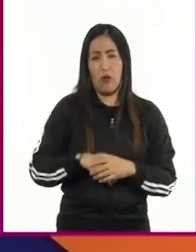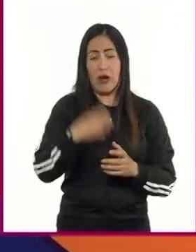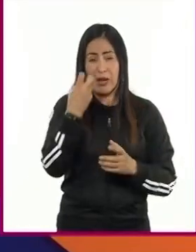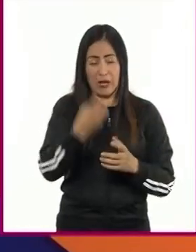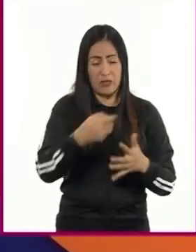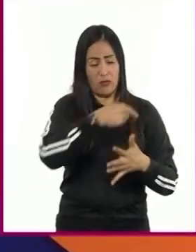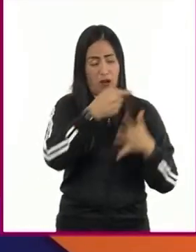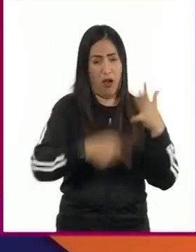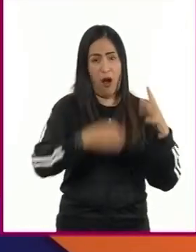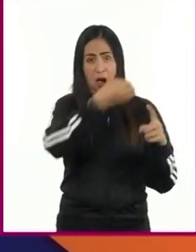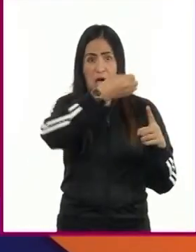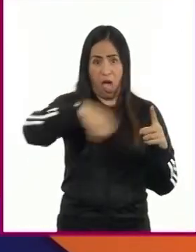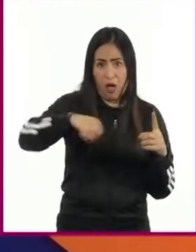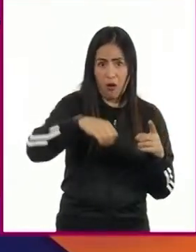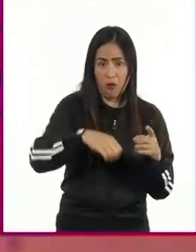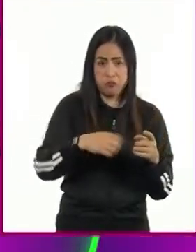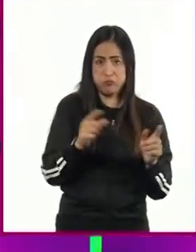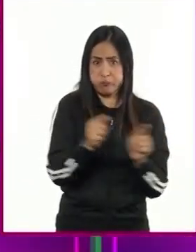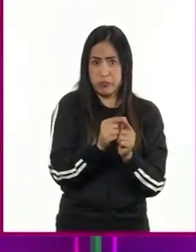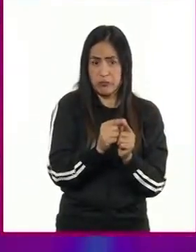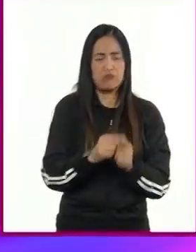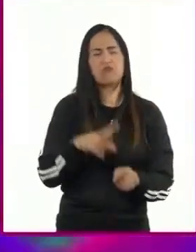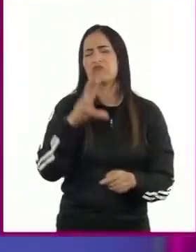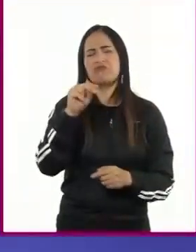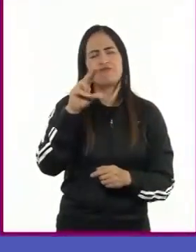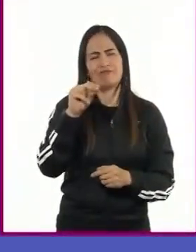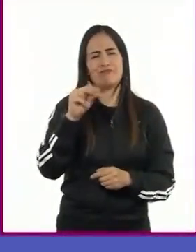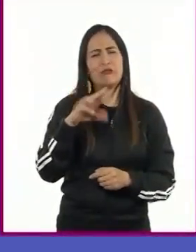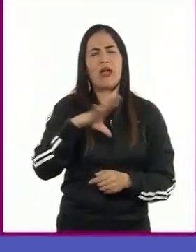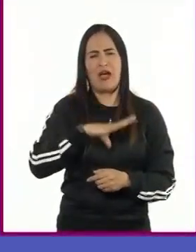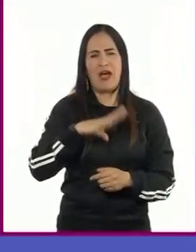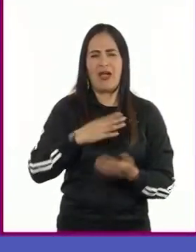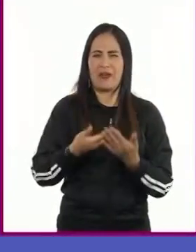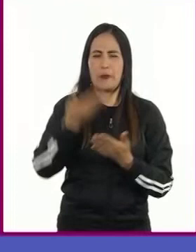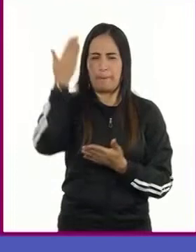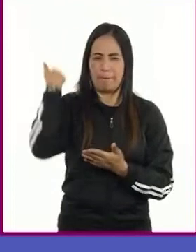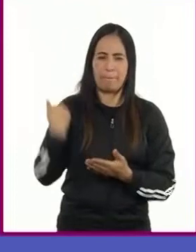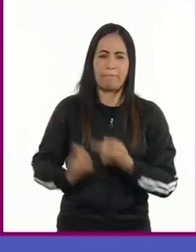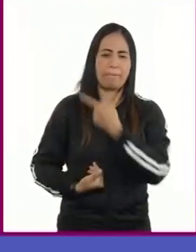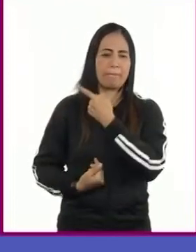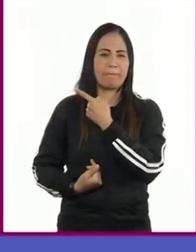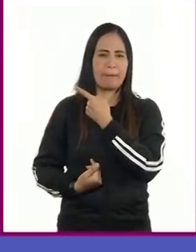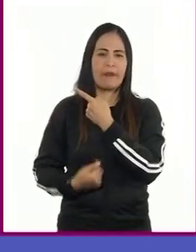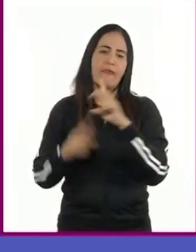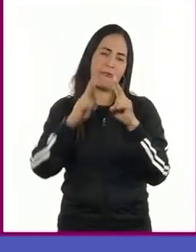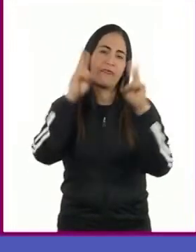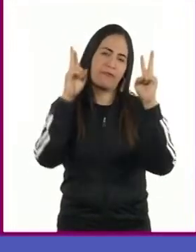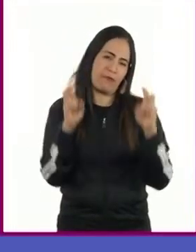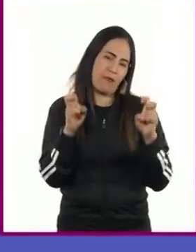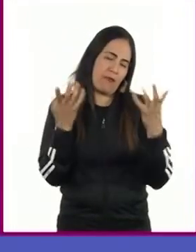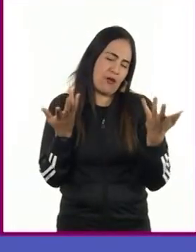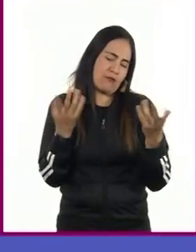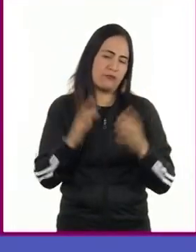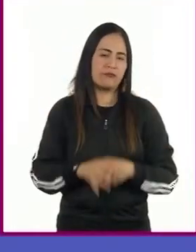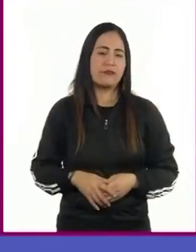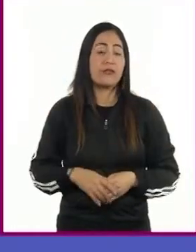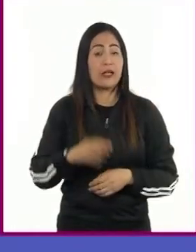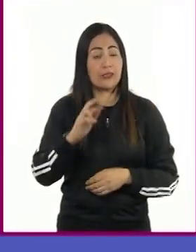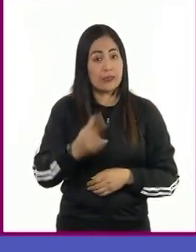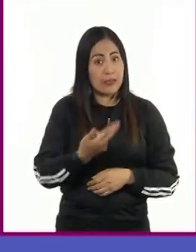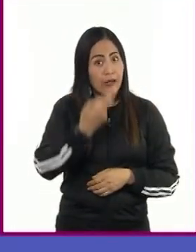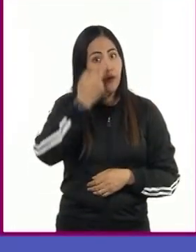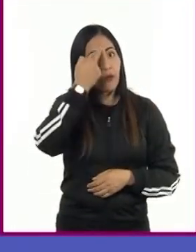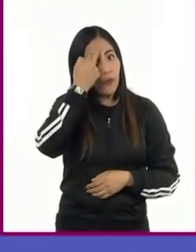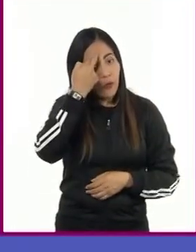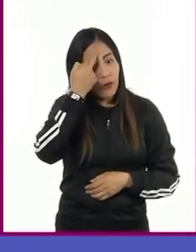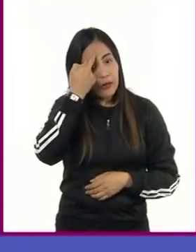estas fuentes son las únicas que existen. Como lo mencionamos al principio, todo depende del tema. Y no olviden que es